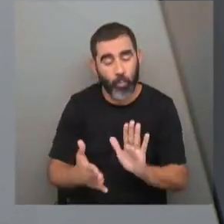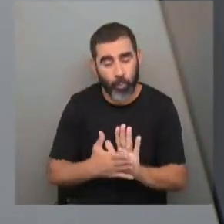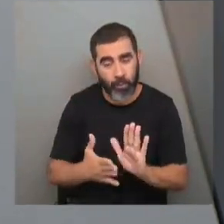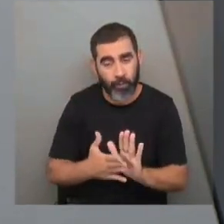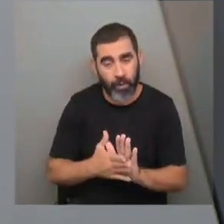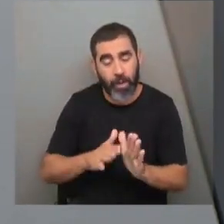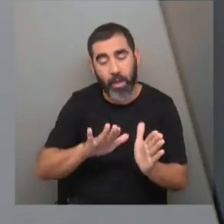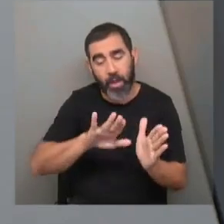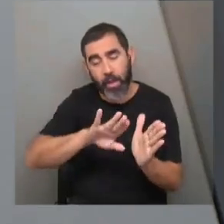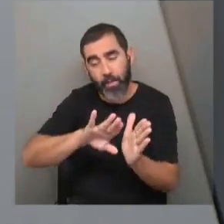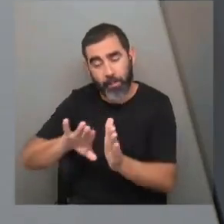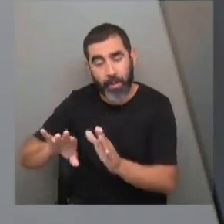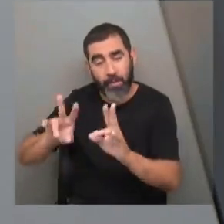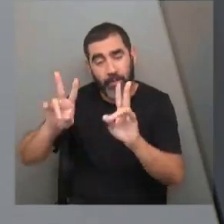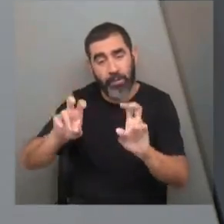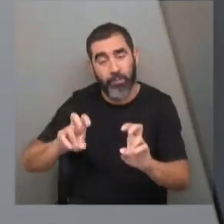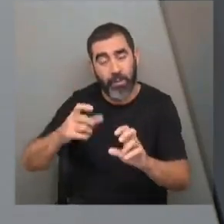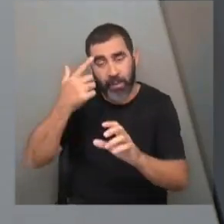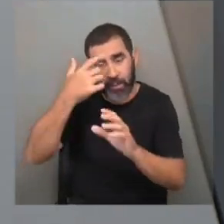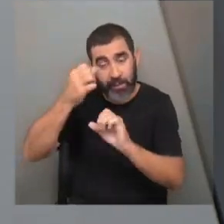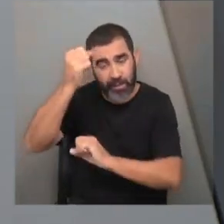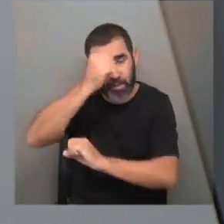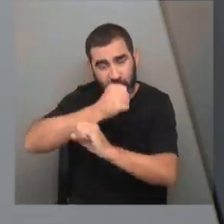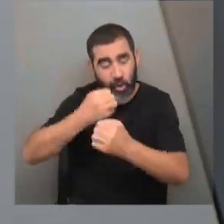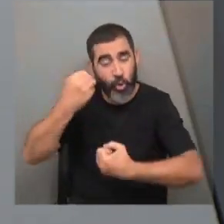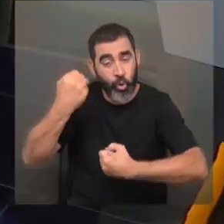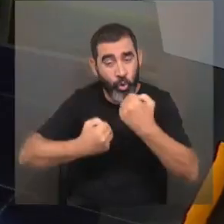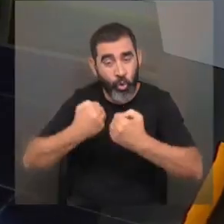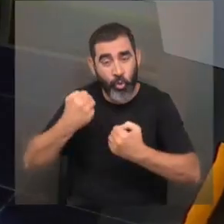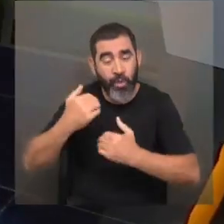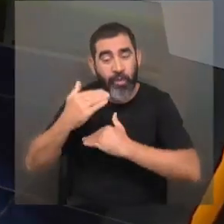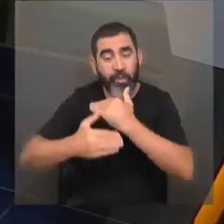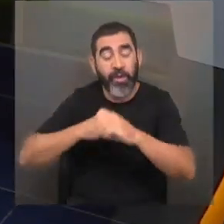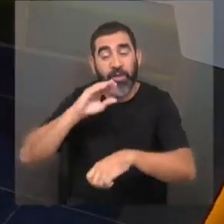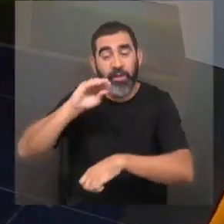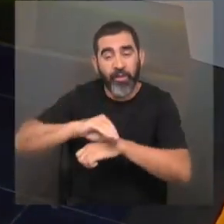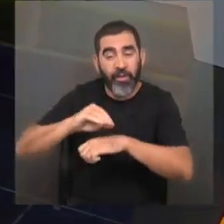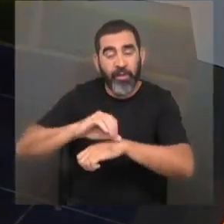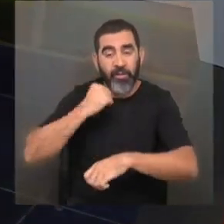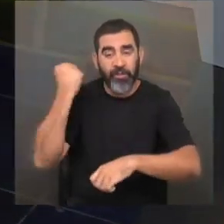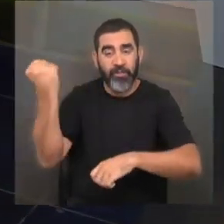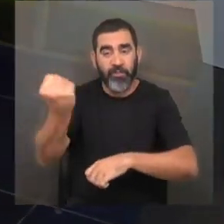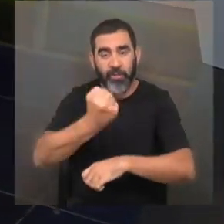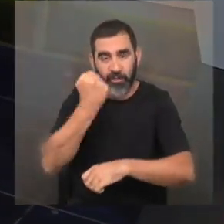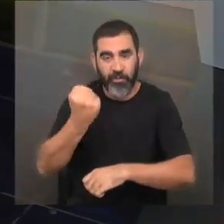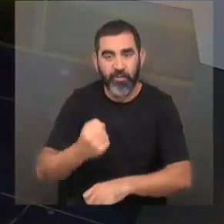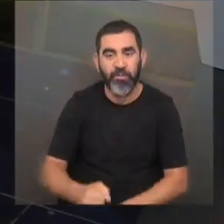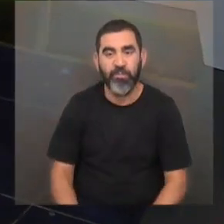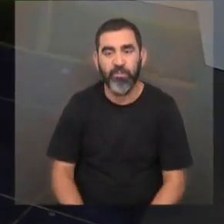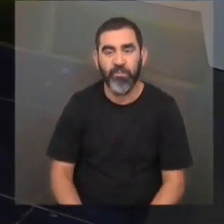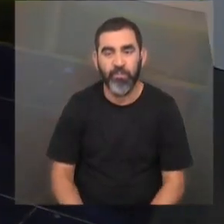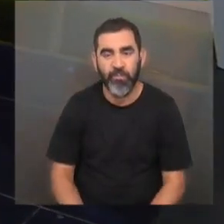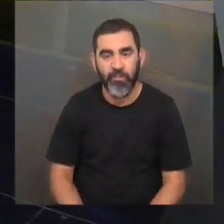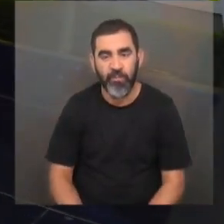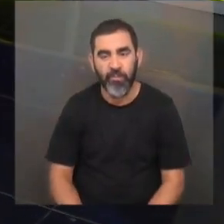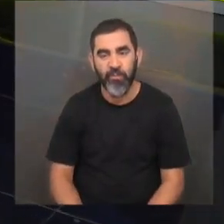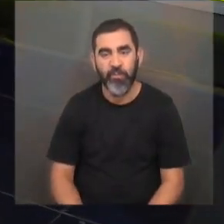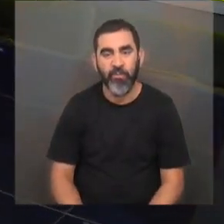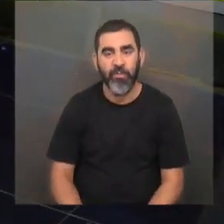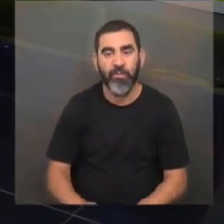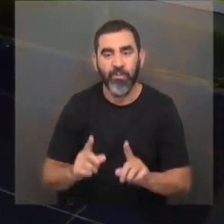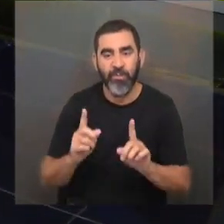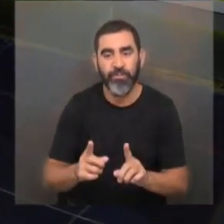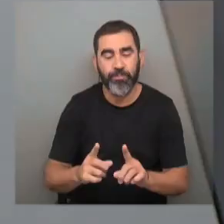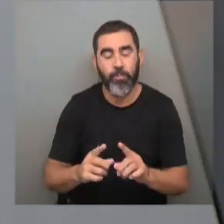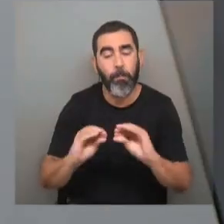del desarrollo tecnológico, industrial, hay un desarrollo cultural muy importante. Y el desarrollo de